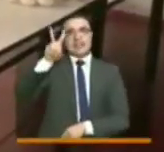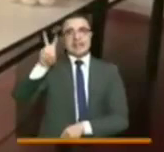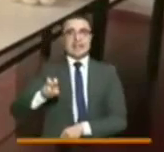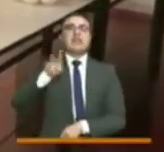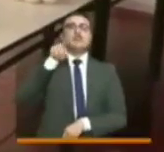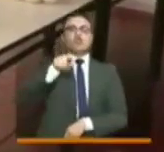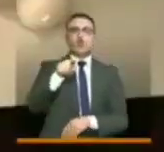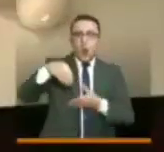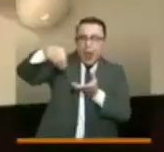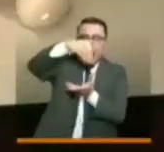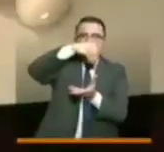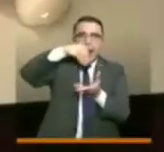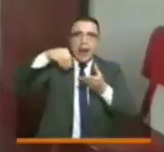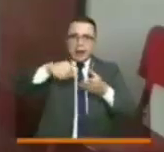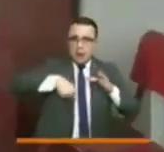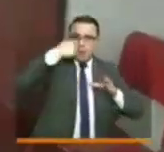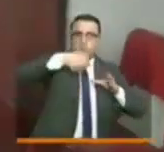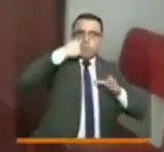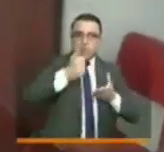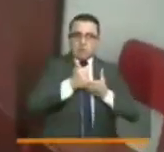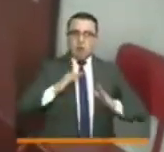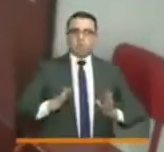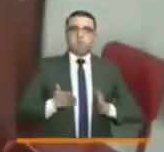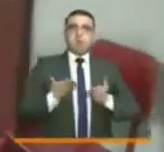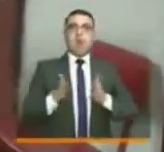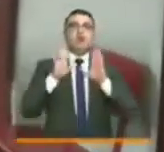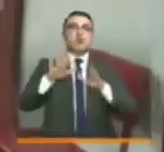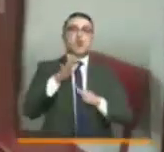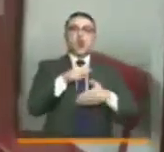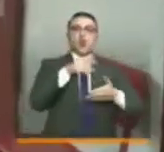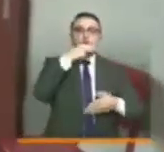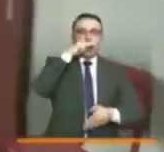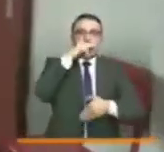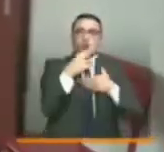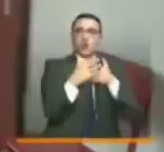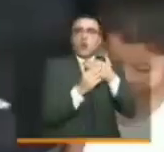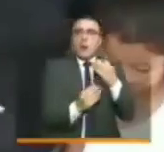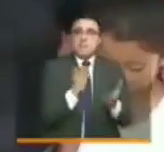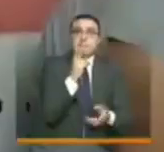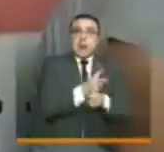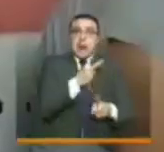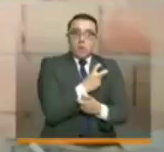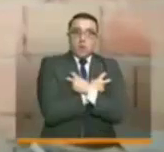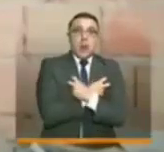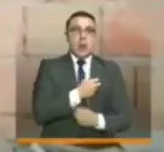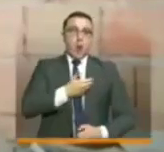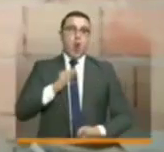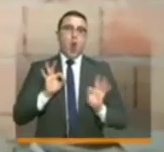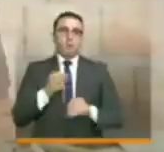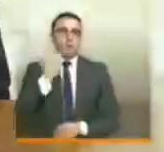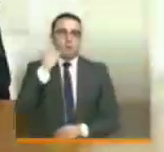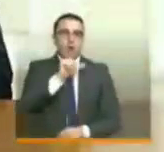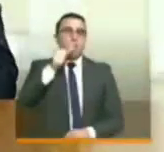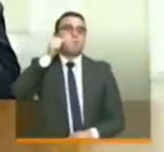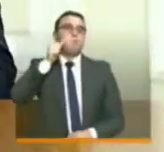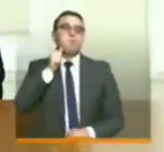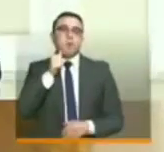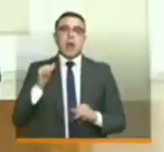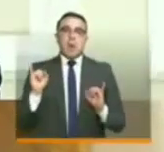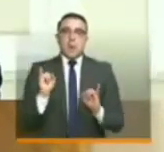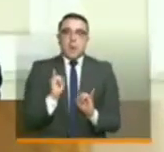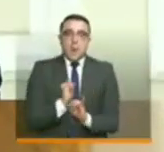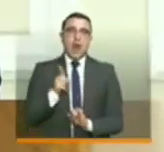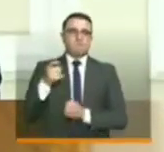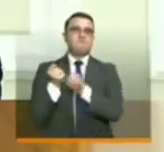para infantes en riesgo de desnutrición y madres gestantes con bajo peso.